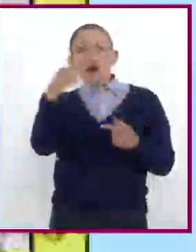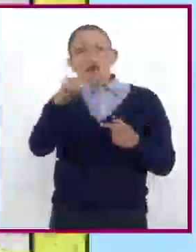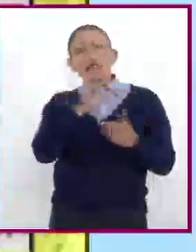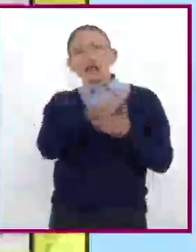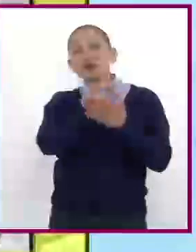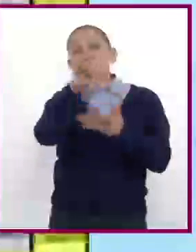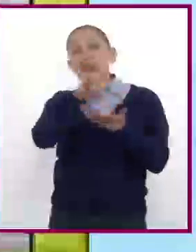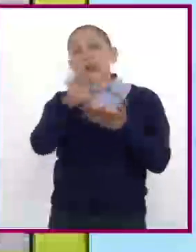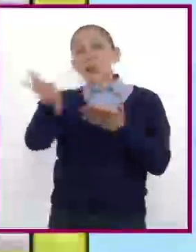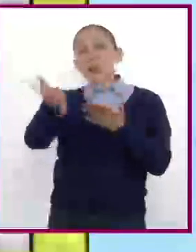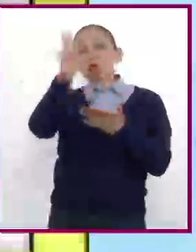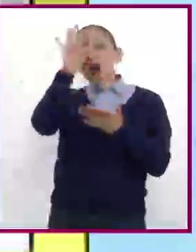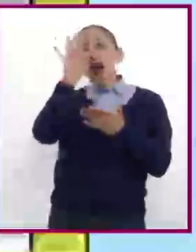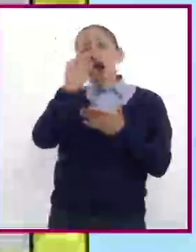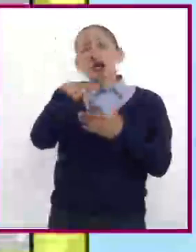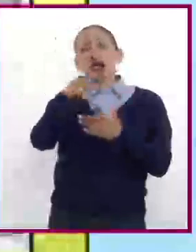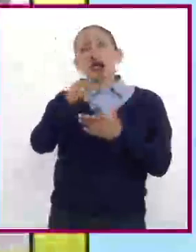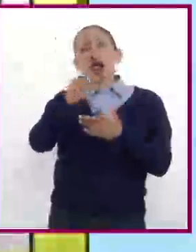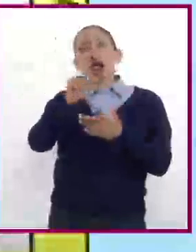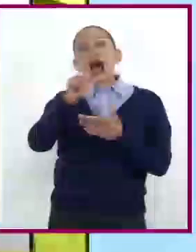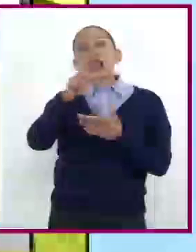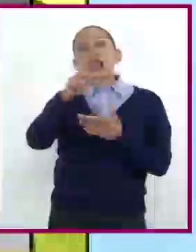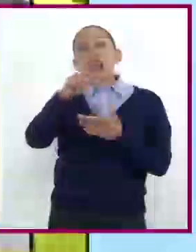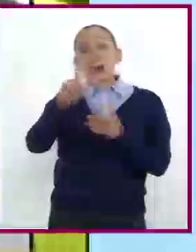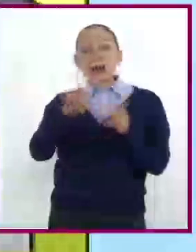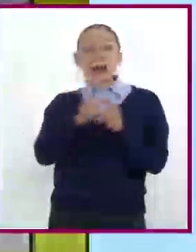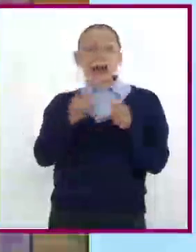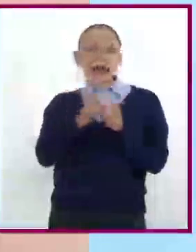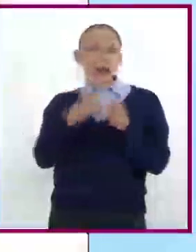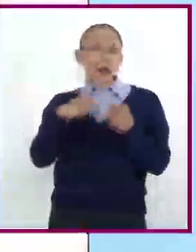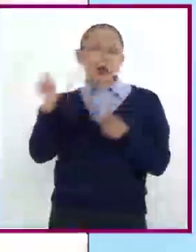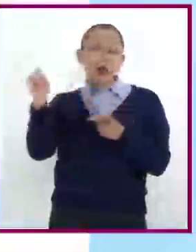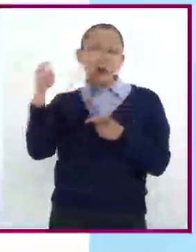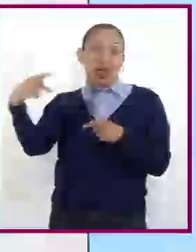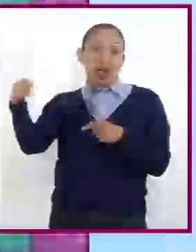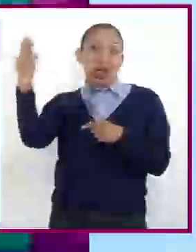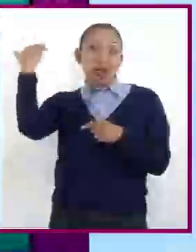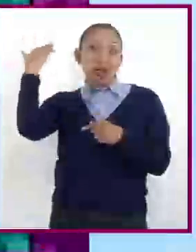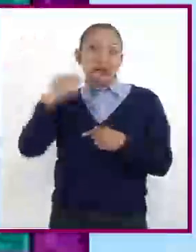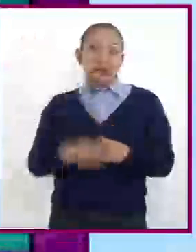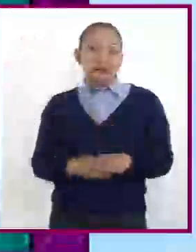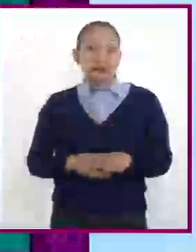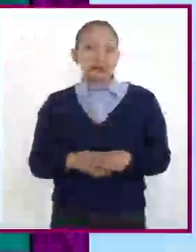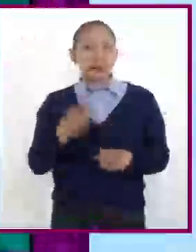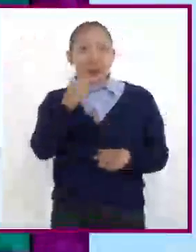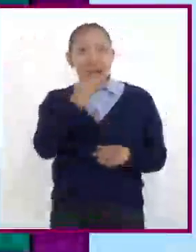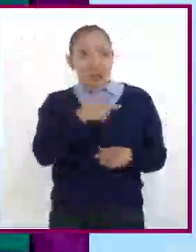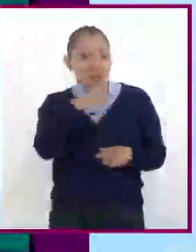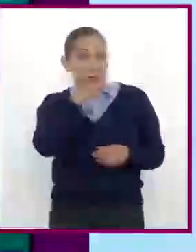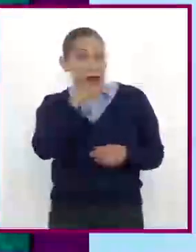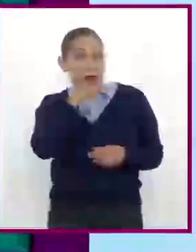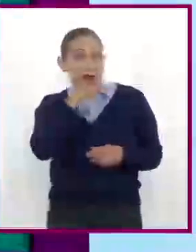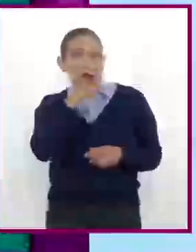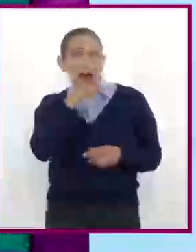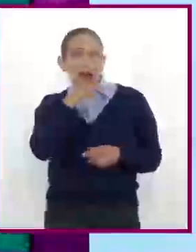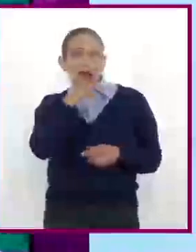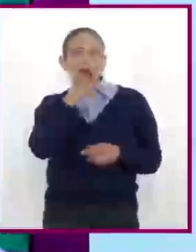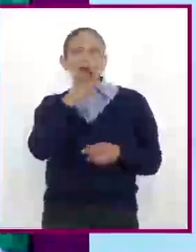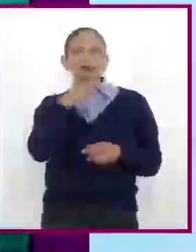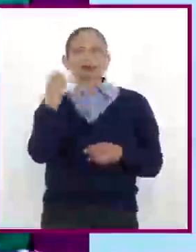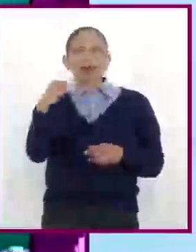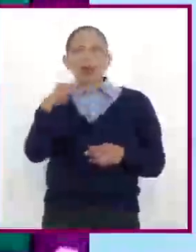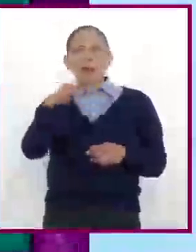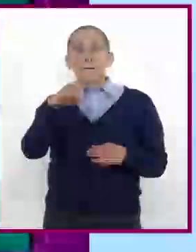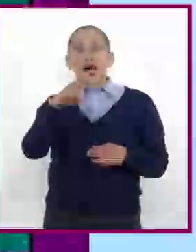ya eligieron el de Karina, mi tío, por una novia que tuvo. Me han comentado mis padres que me